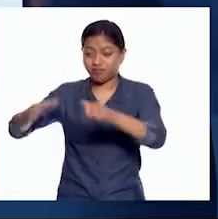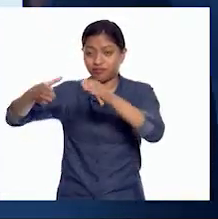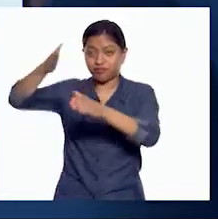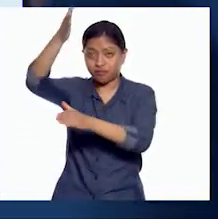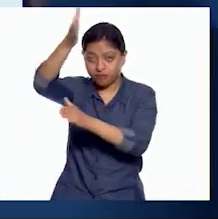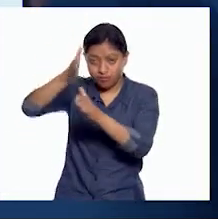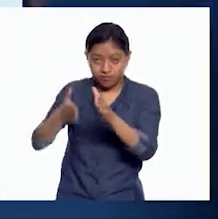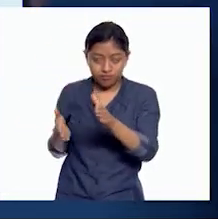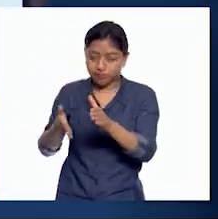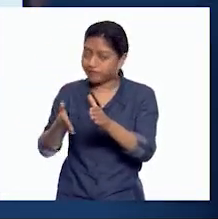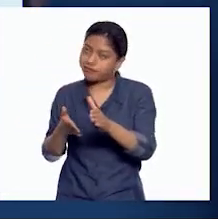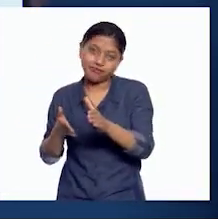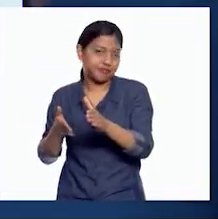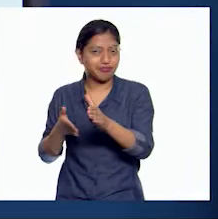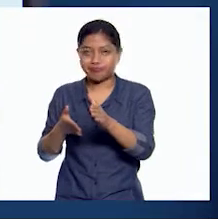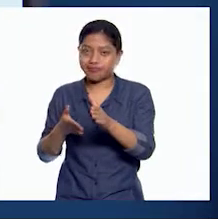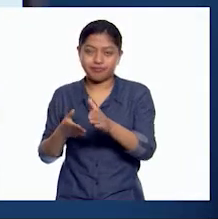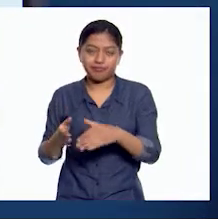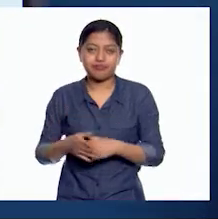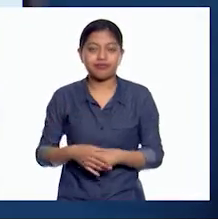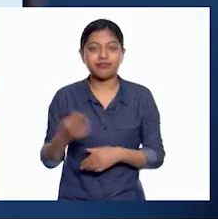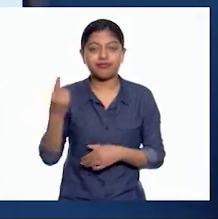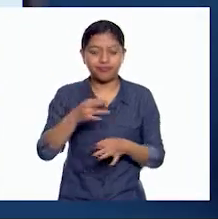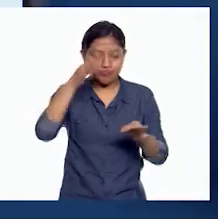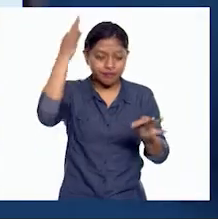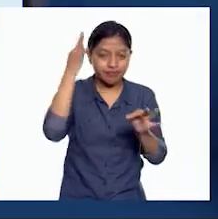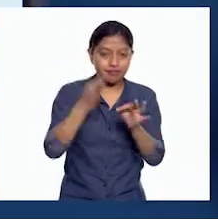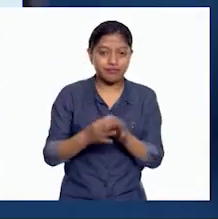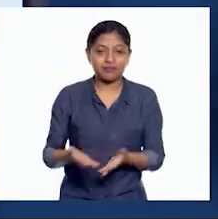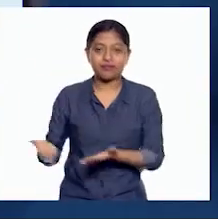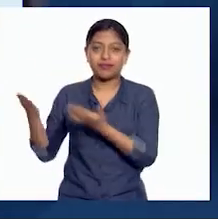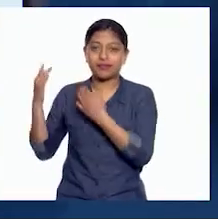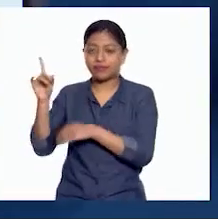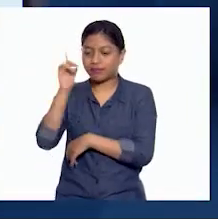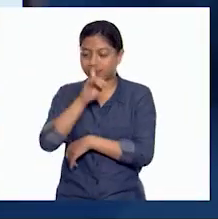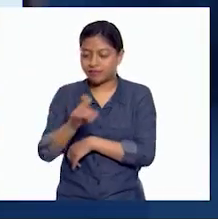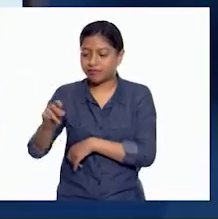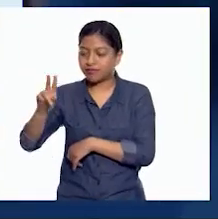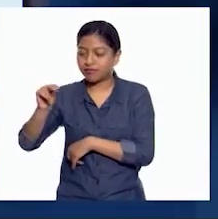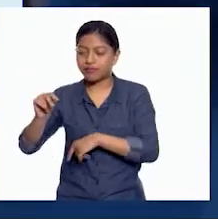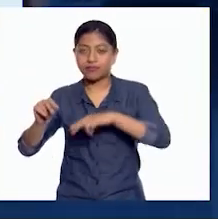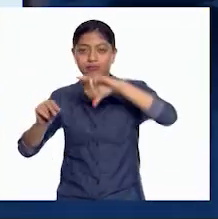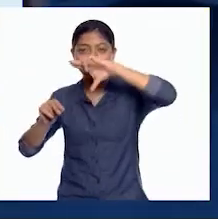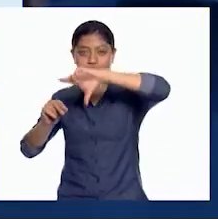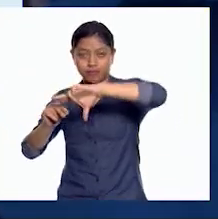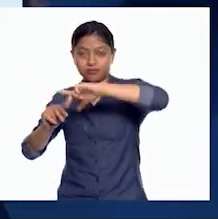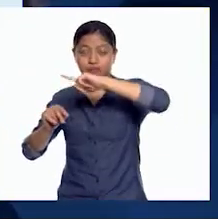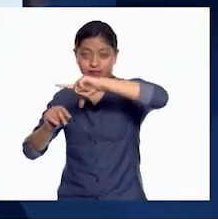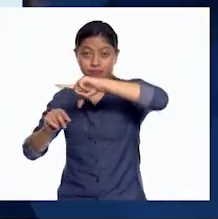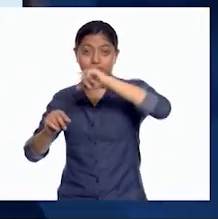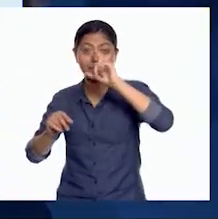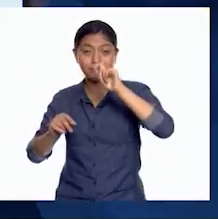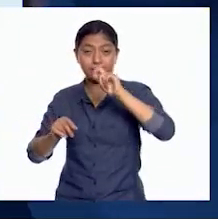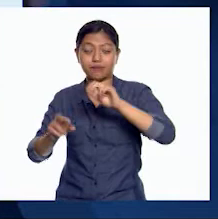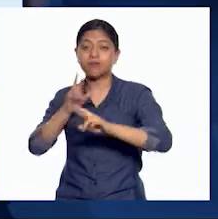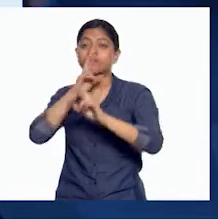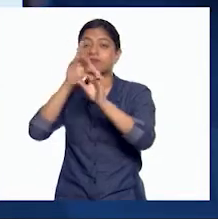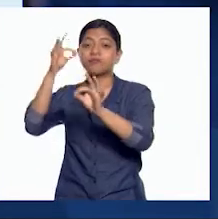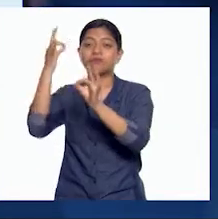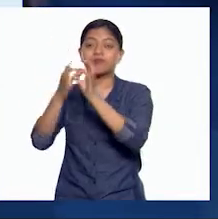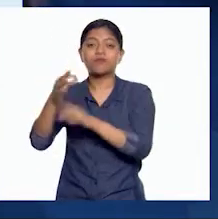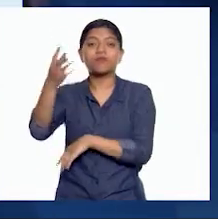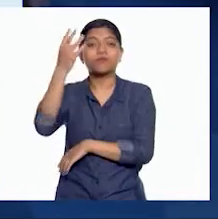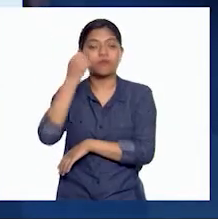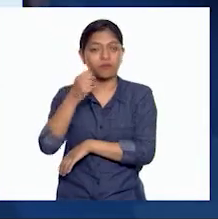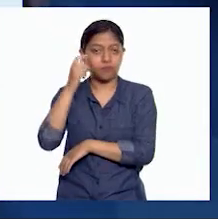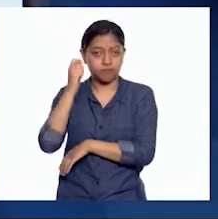condiciones del problema. Aunque 180 entre 20 es igual a 9. Aquí sí da exacto. El